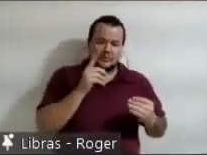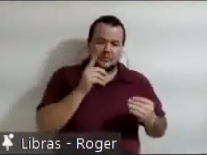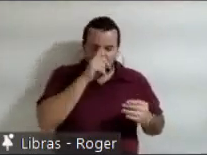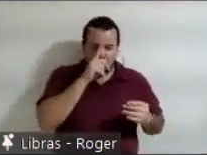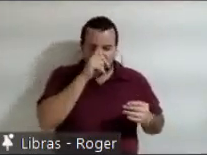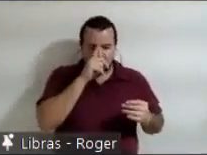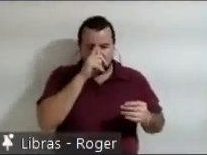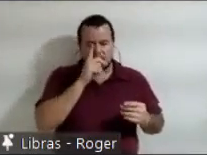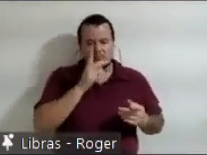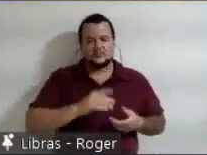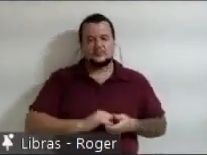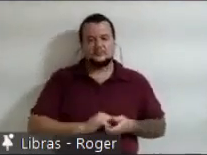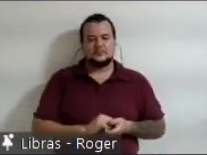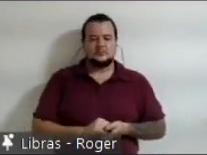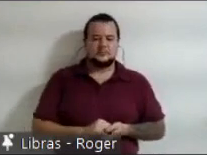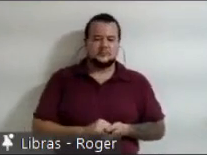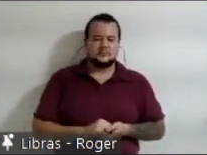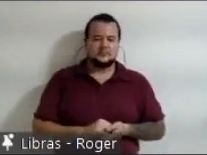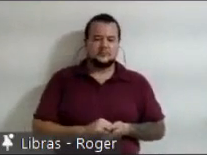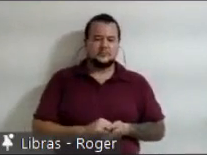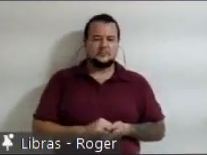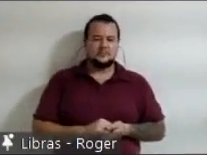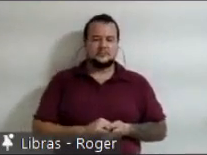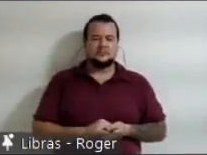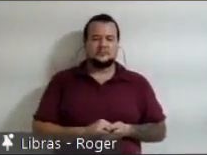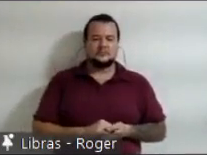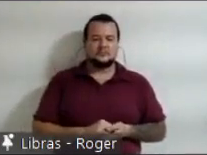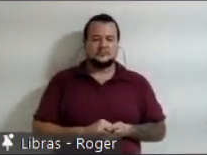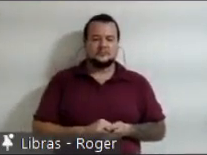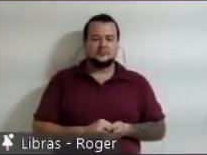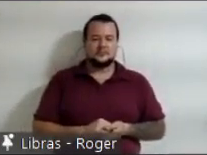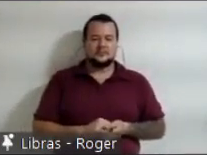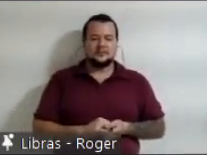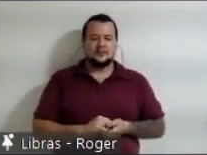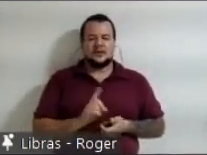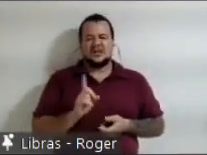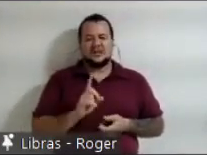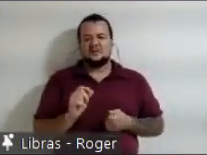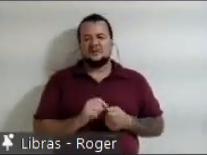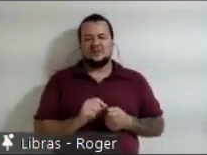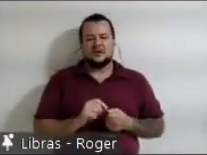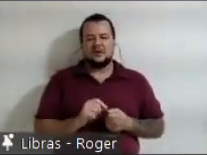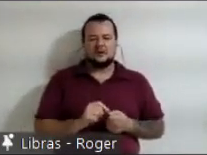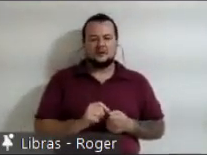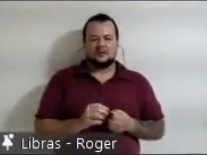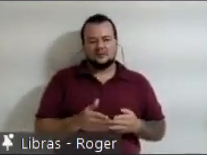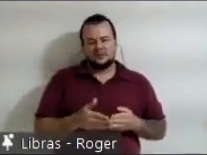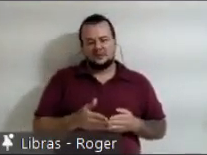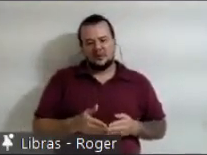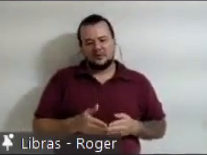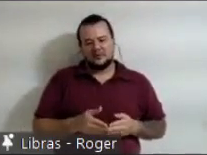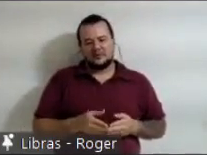desaconsejable no hagan eso definitivamente no sean profesores